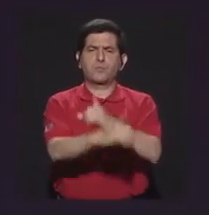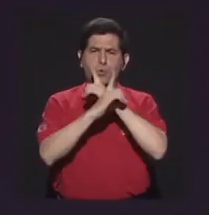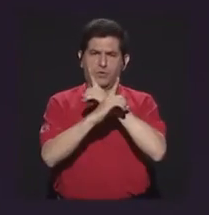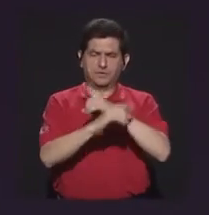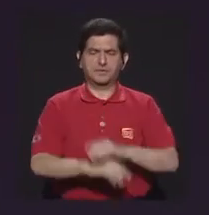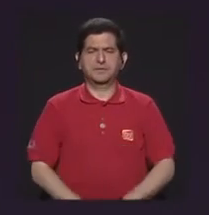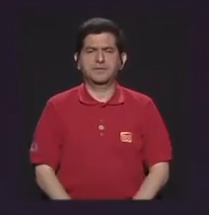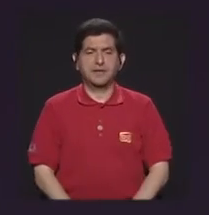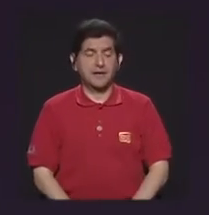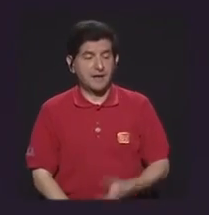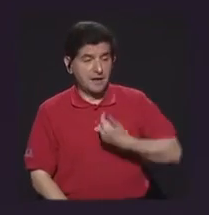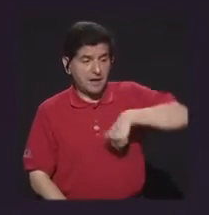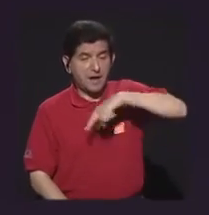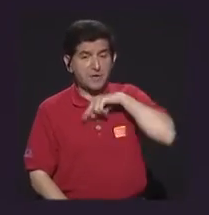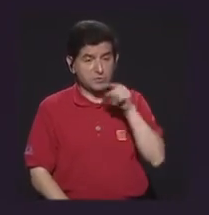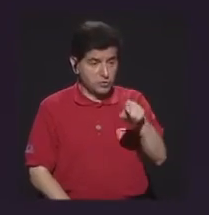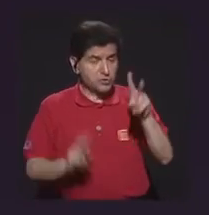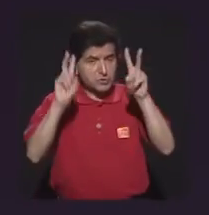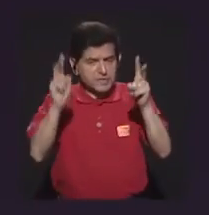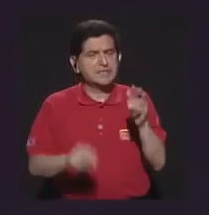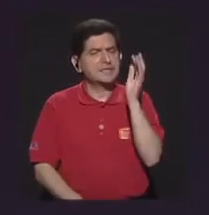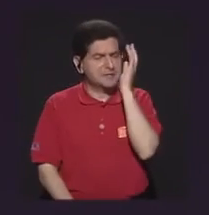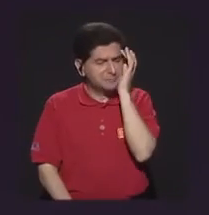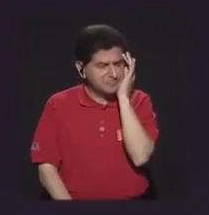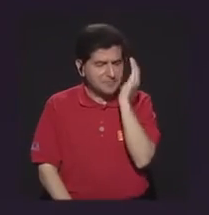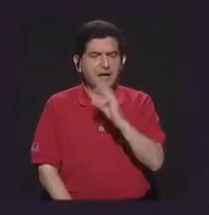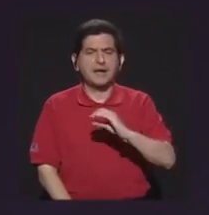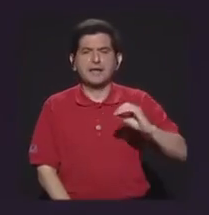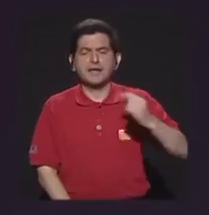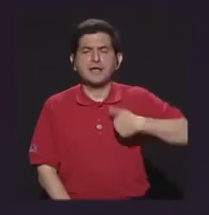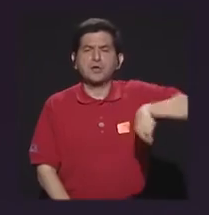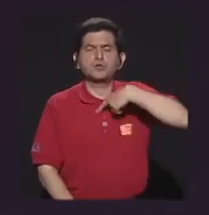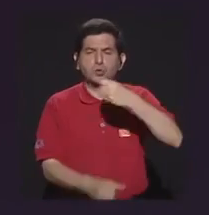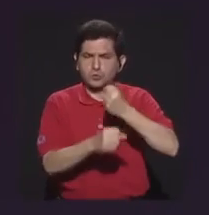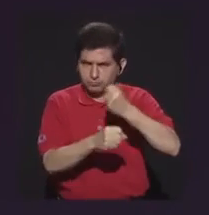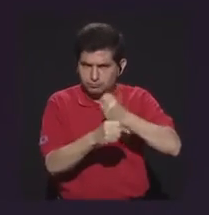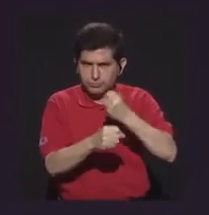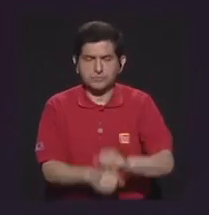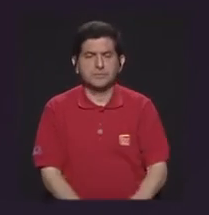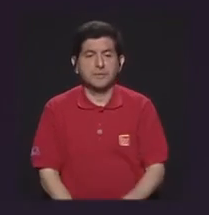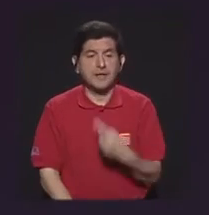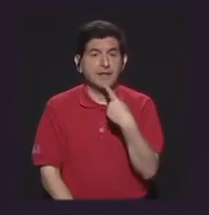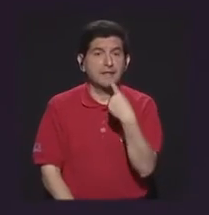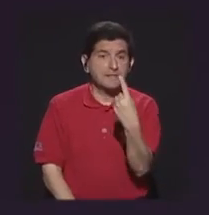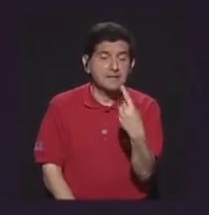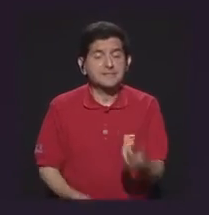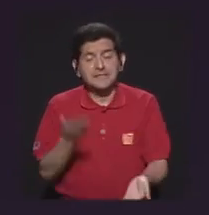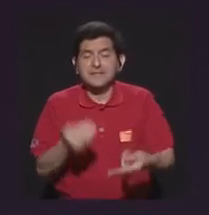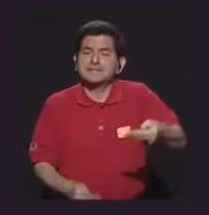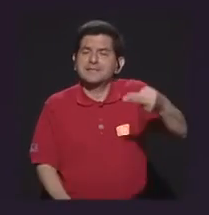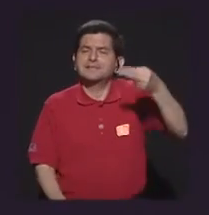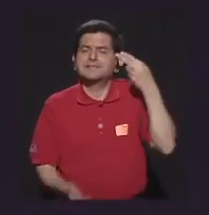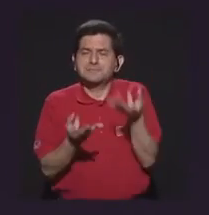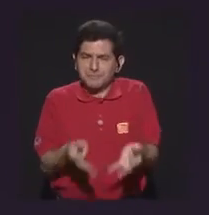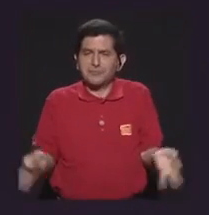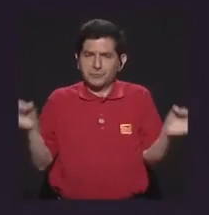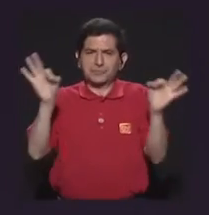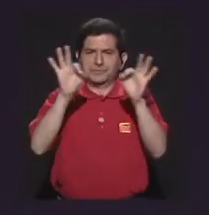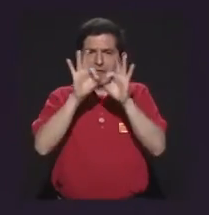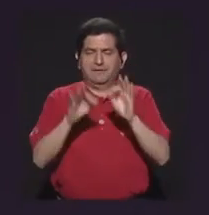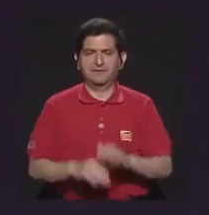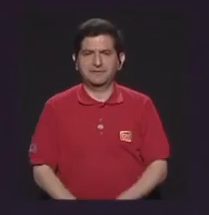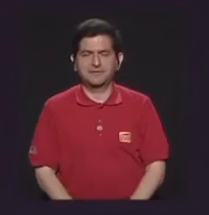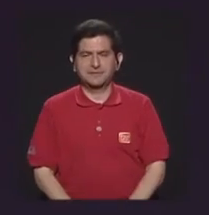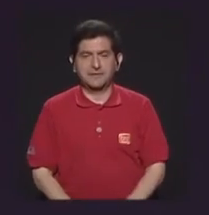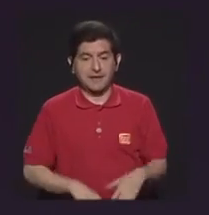¿verdad?, que nos ocupa y nos preocupa constantemente. Sí me gustaría plantear y mencionar un poco de los antecedentes